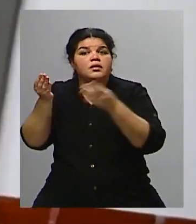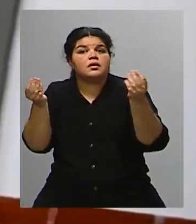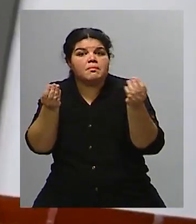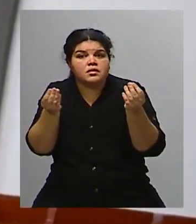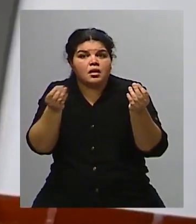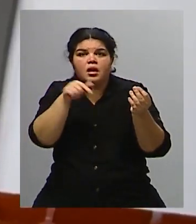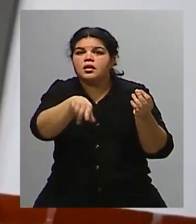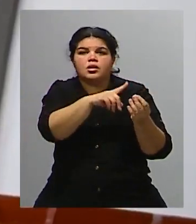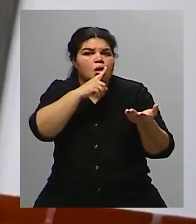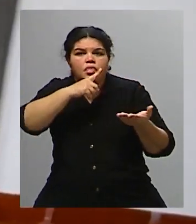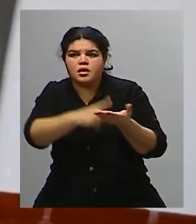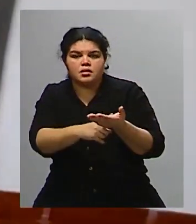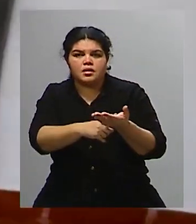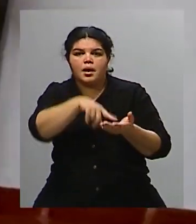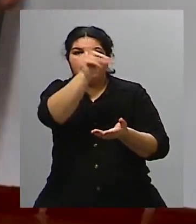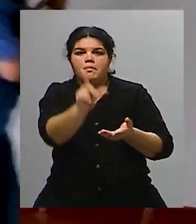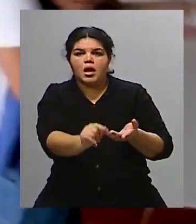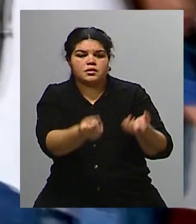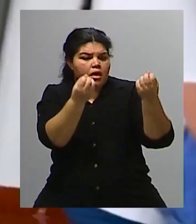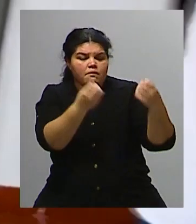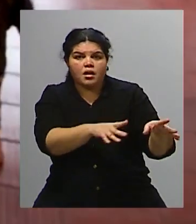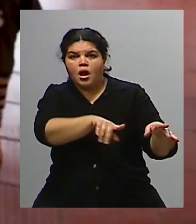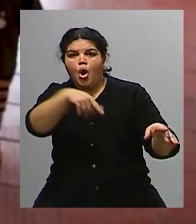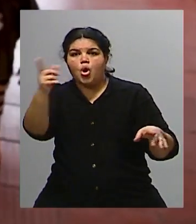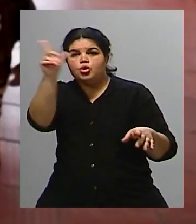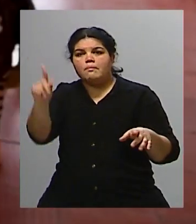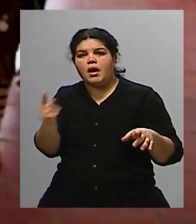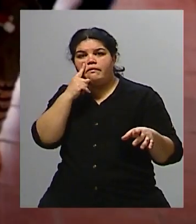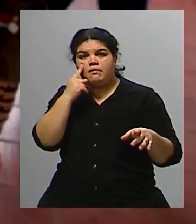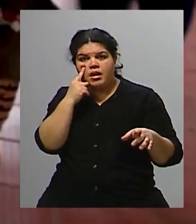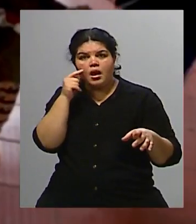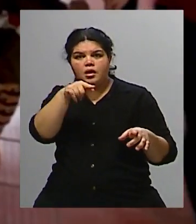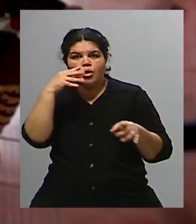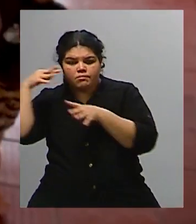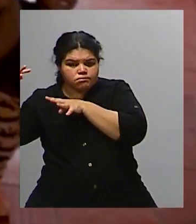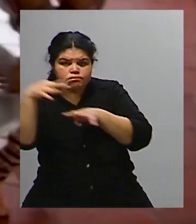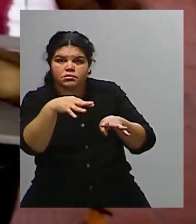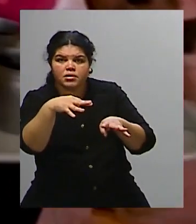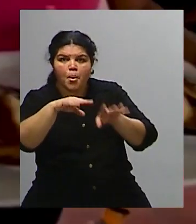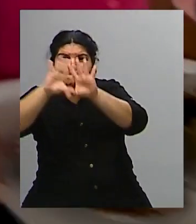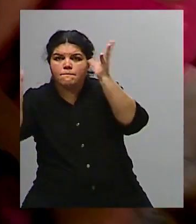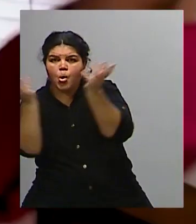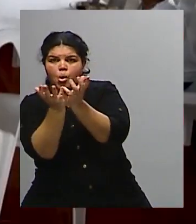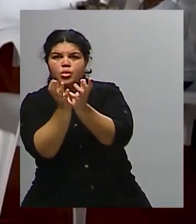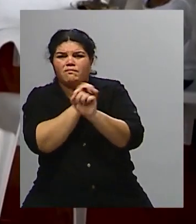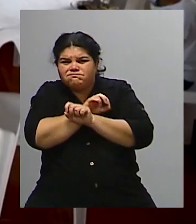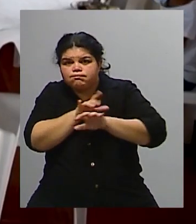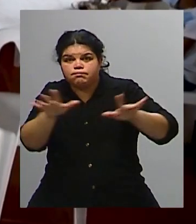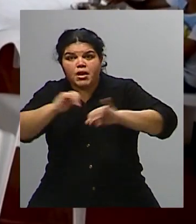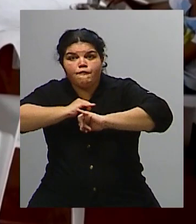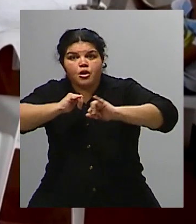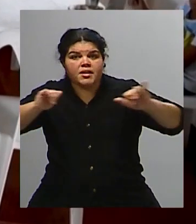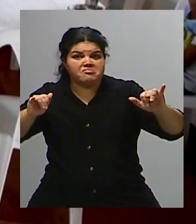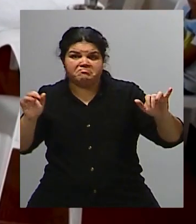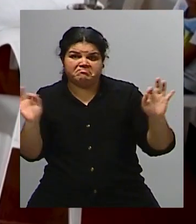atención que reciben quizás otros tipos de migrantes, ¿no? Me quedo en ese tema, Esteban, porque vos decís